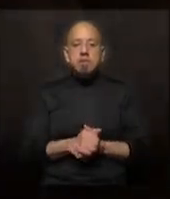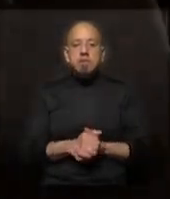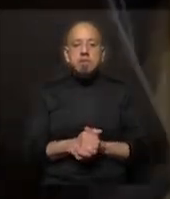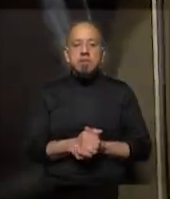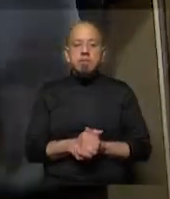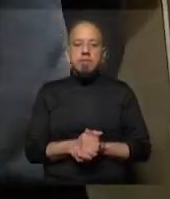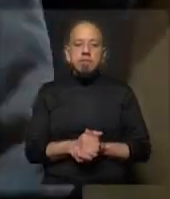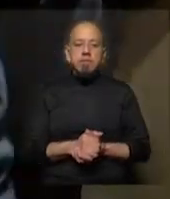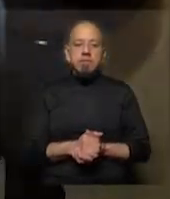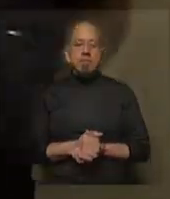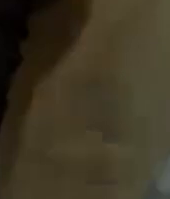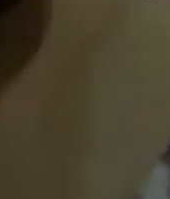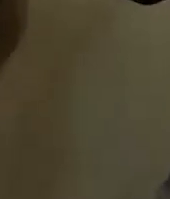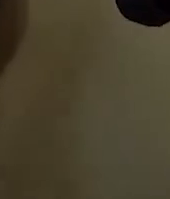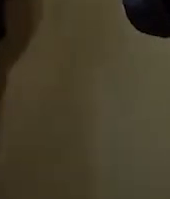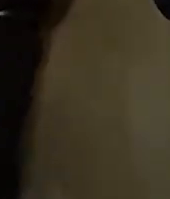arriba